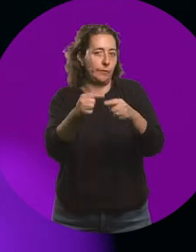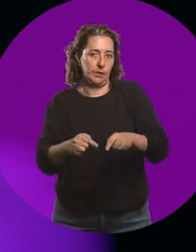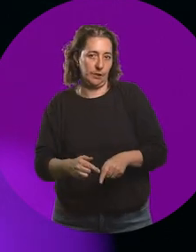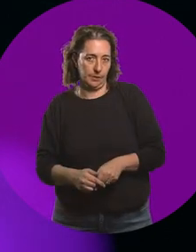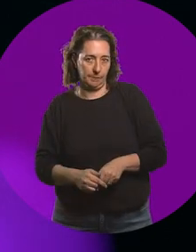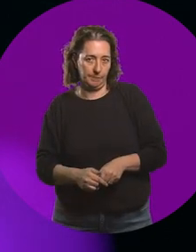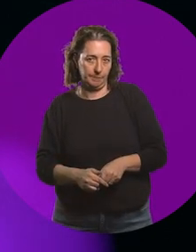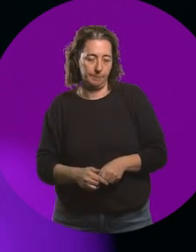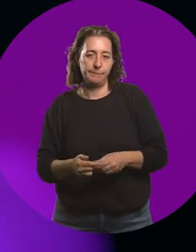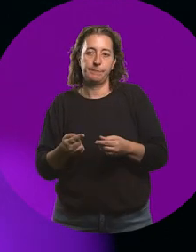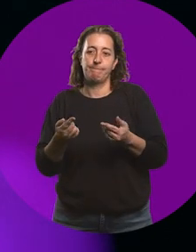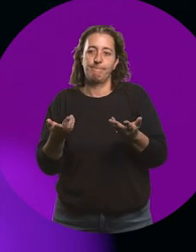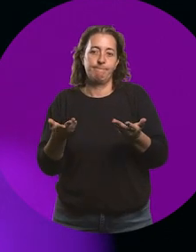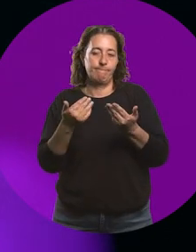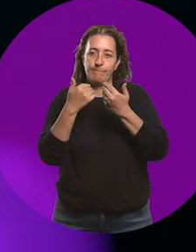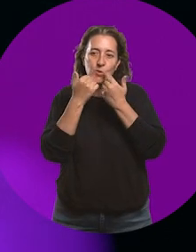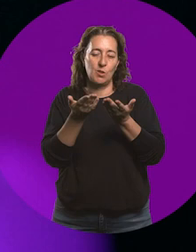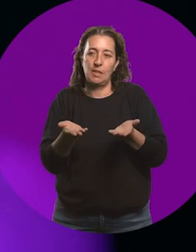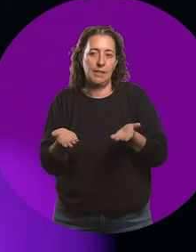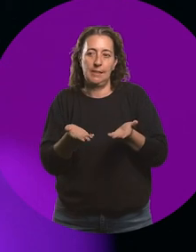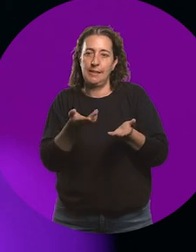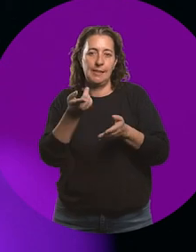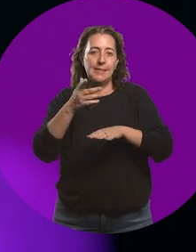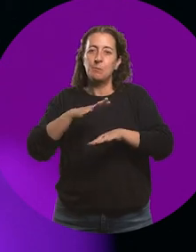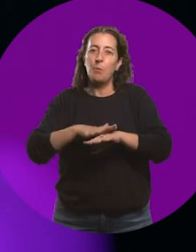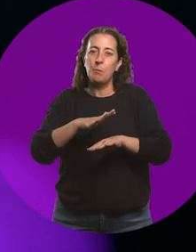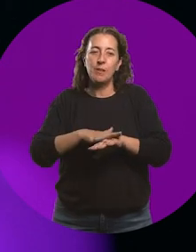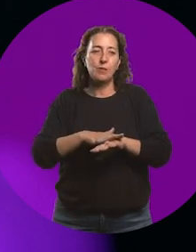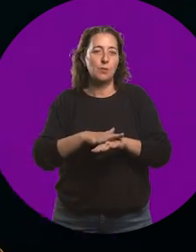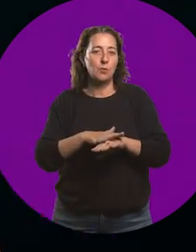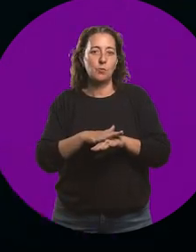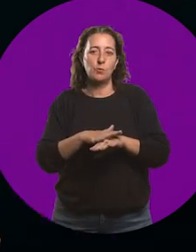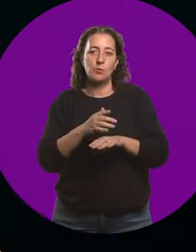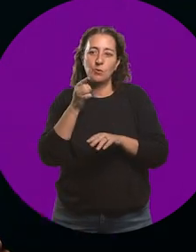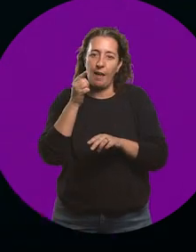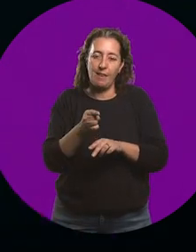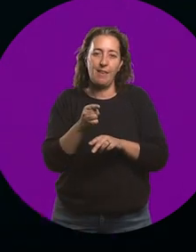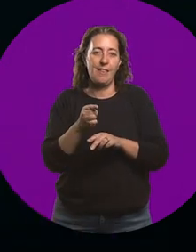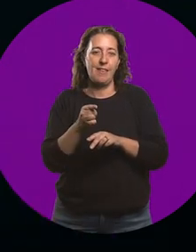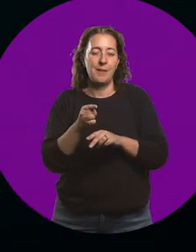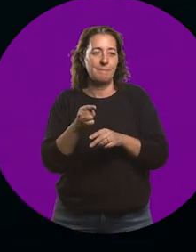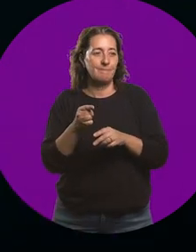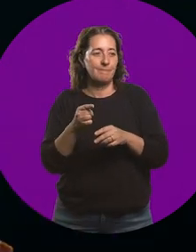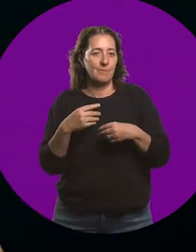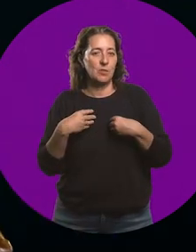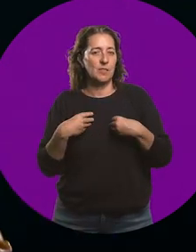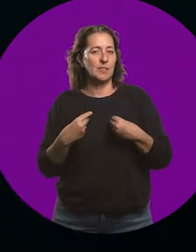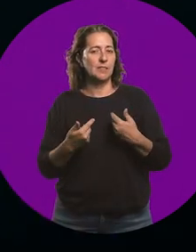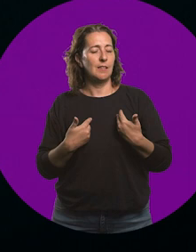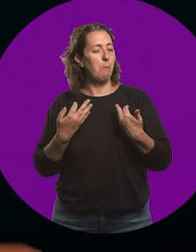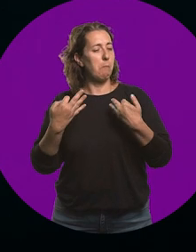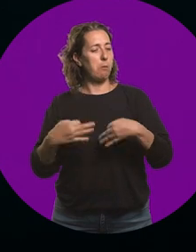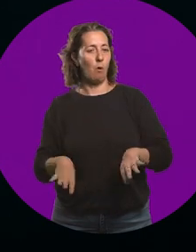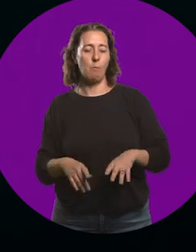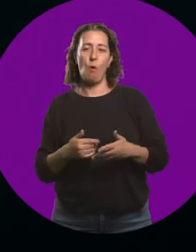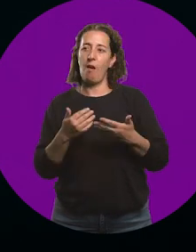No sé. Creo que son en esos momentos que quizás no te sentís tan confortable haciendo